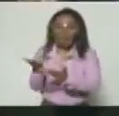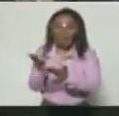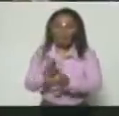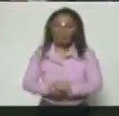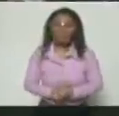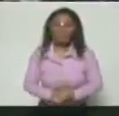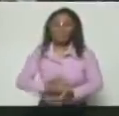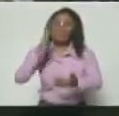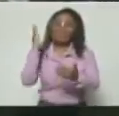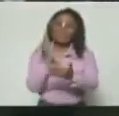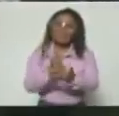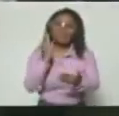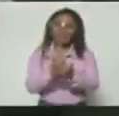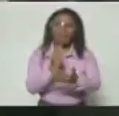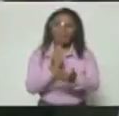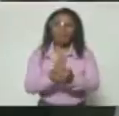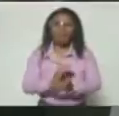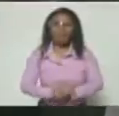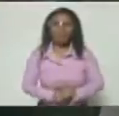siempre